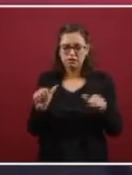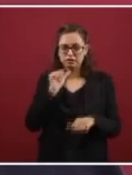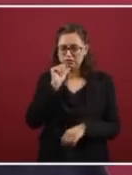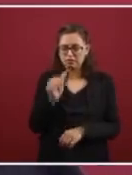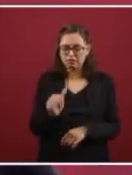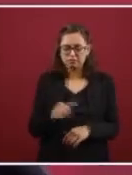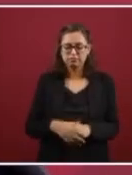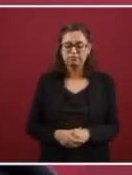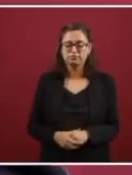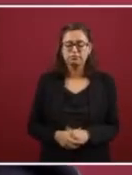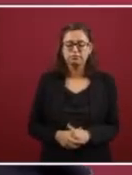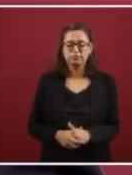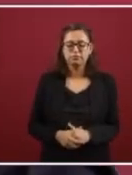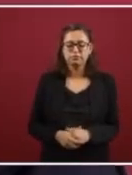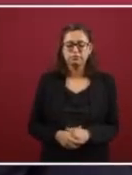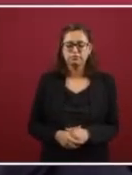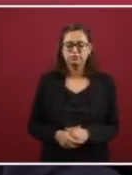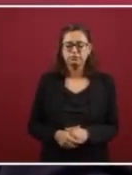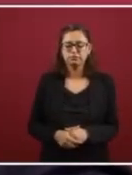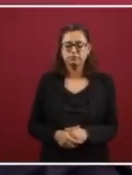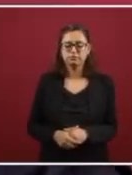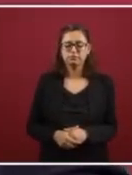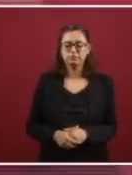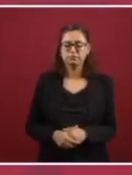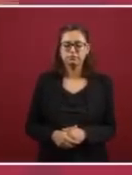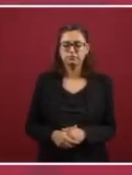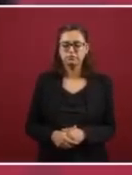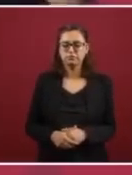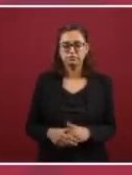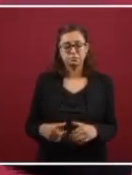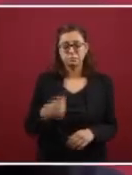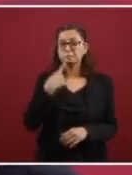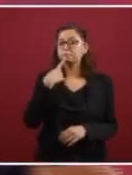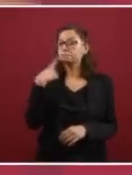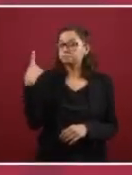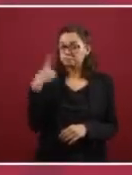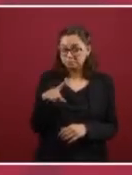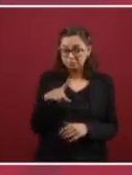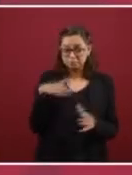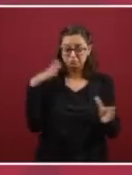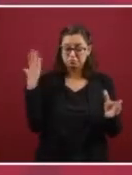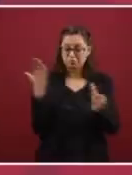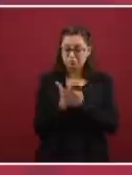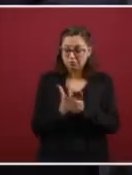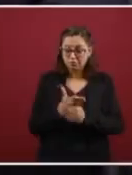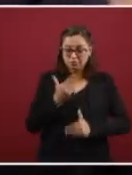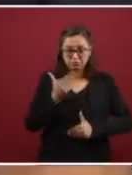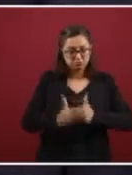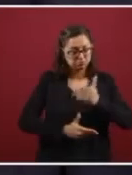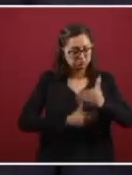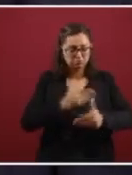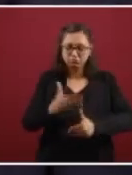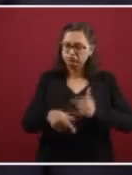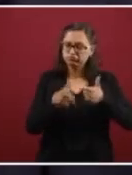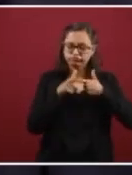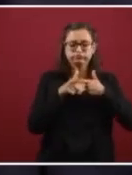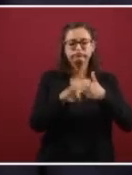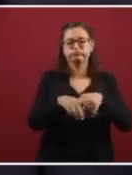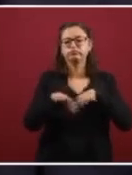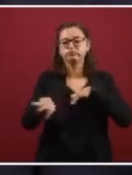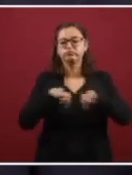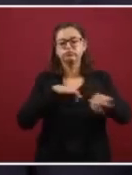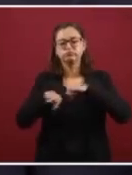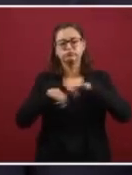que si hay denuncias en curso, que salgan todas,